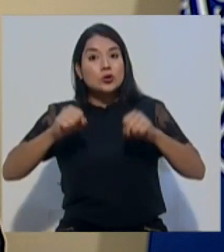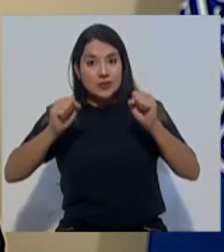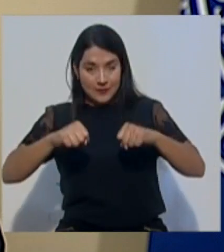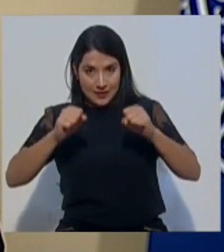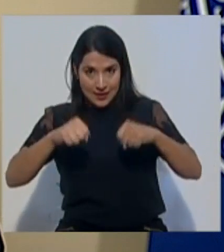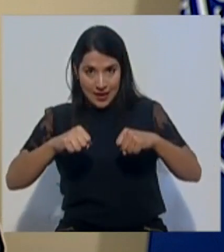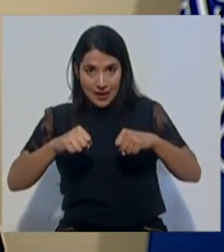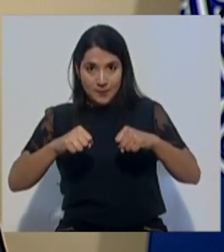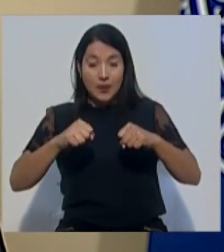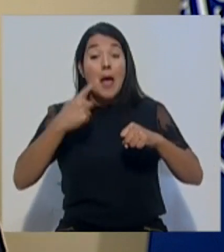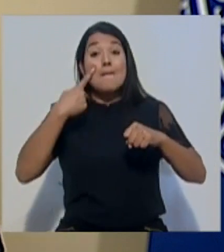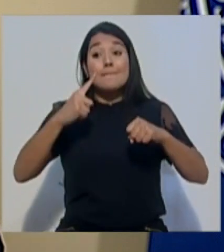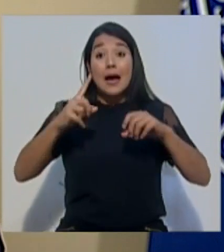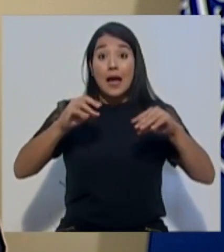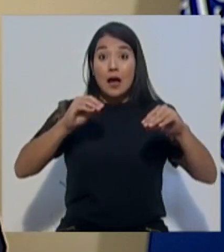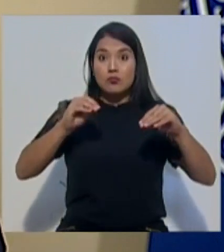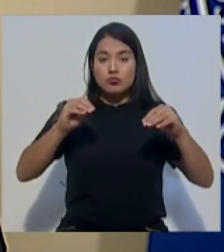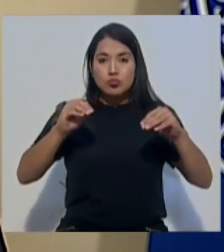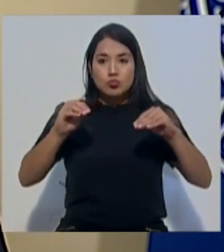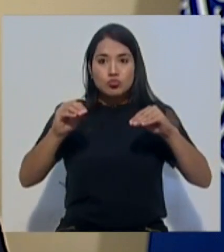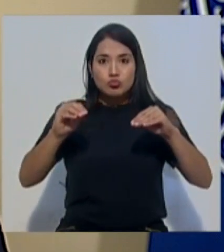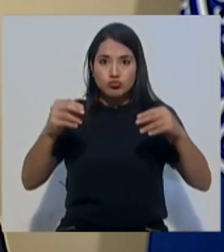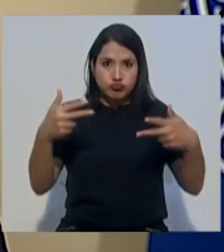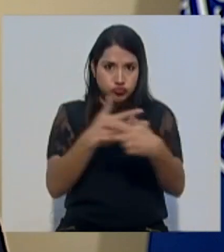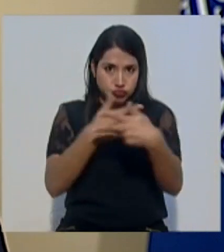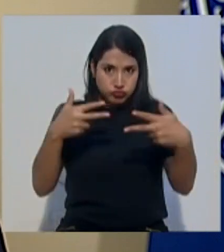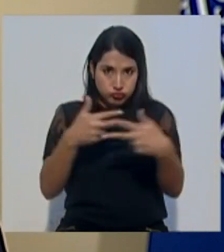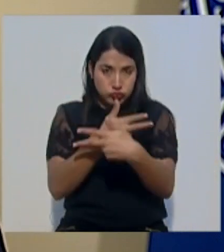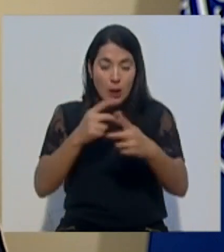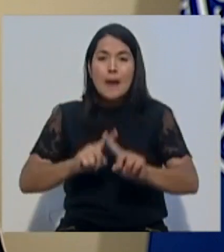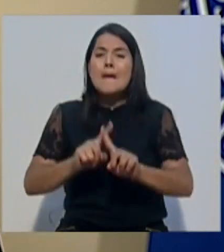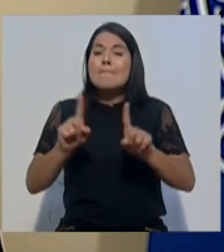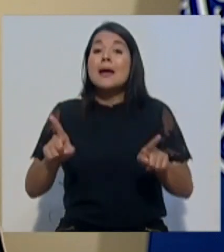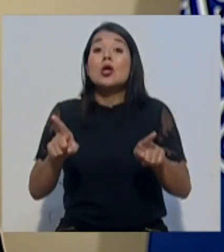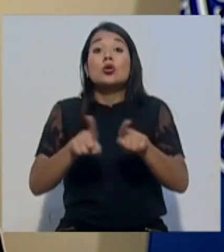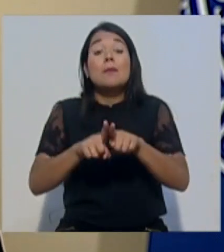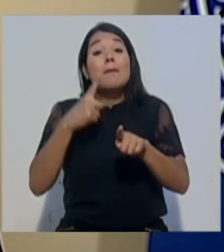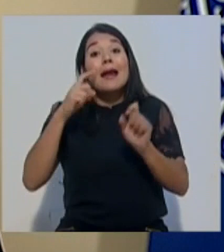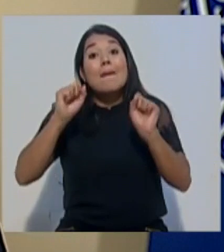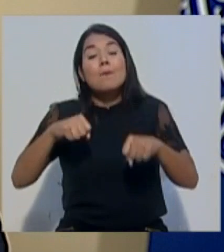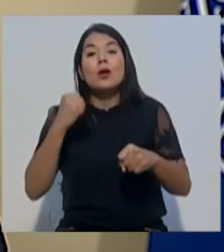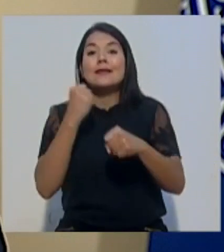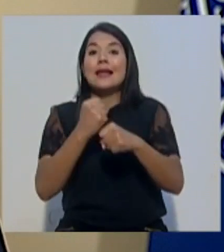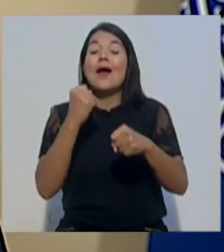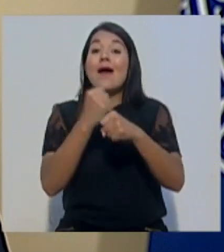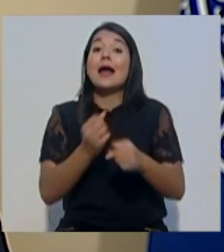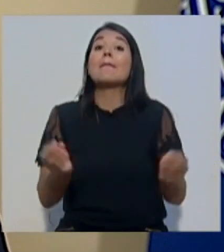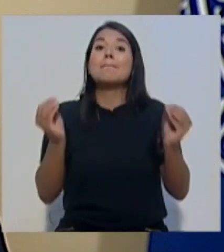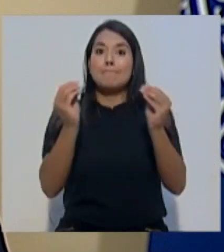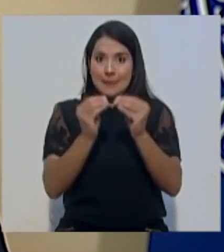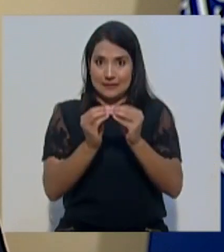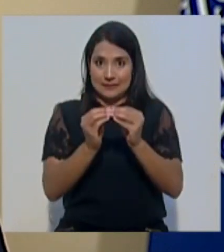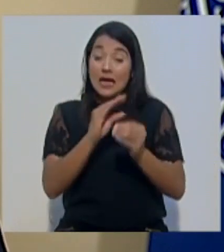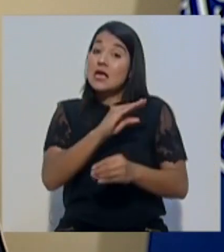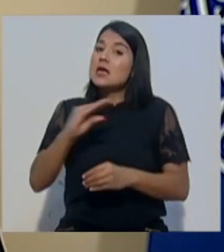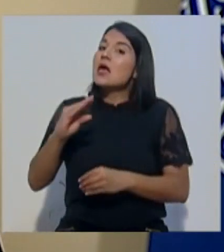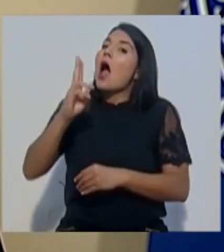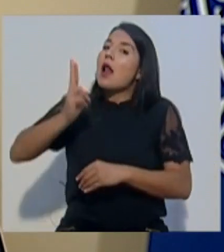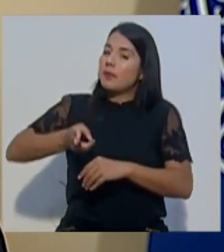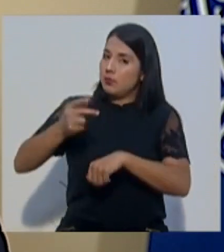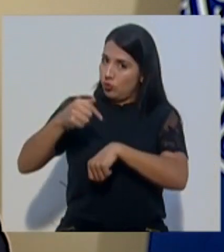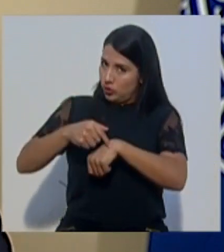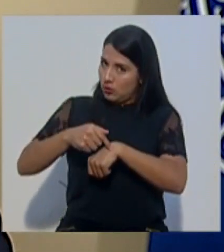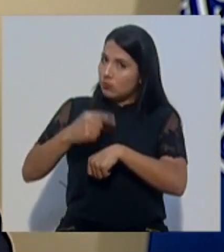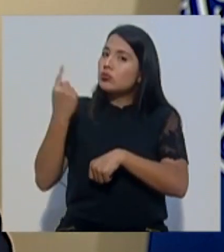posibilidad de movilidad, pero también con miras a que podamos trabajar más. Y al mismo tiempo siempre claros